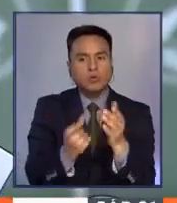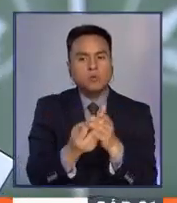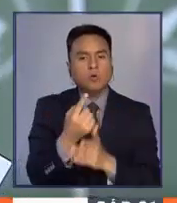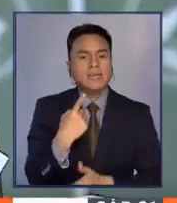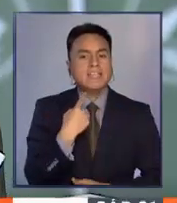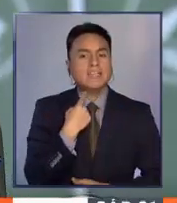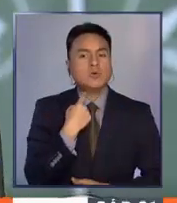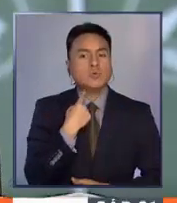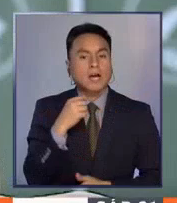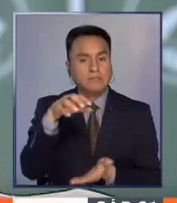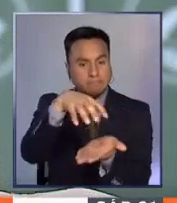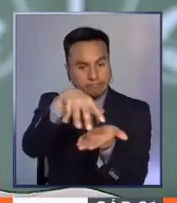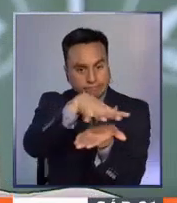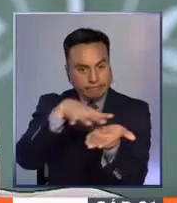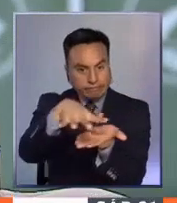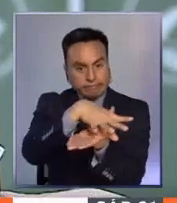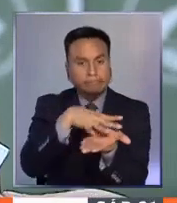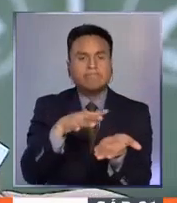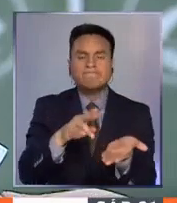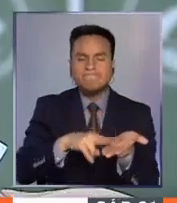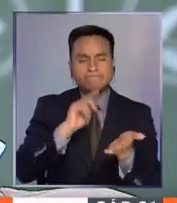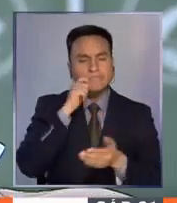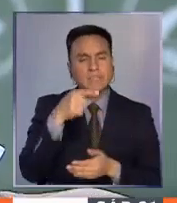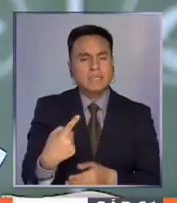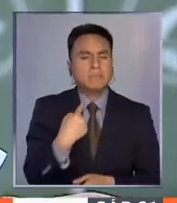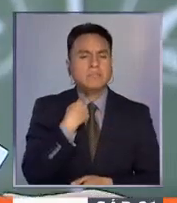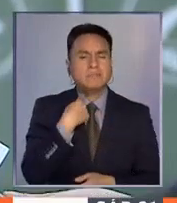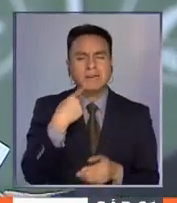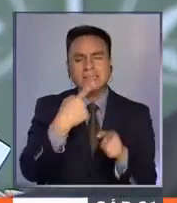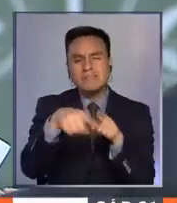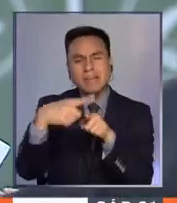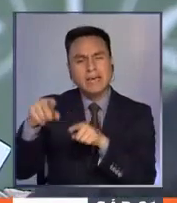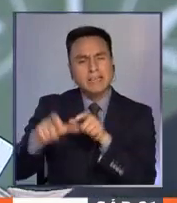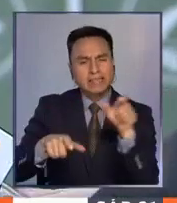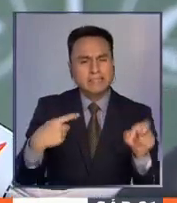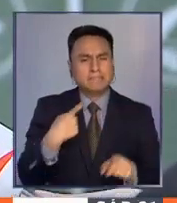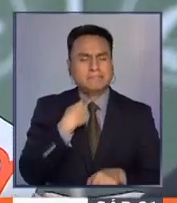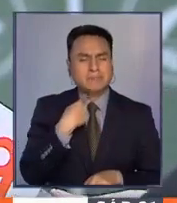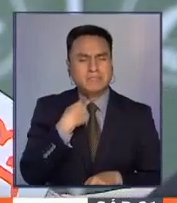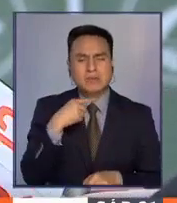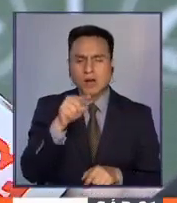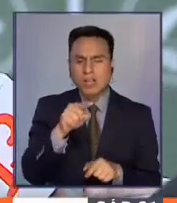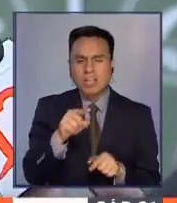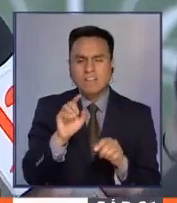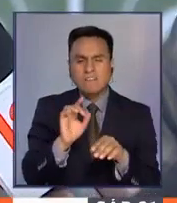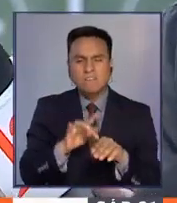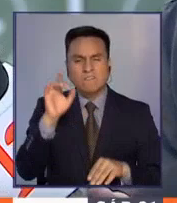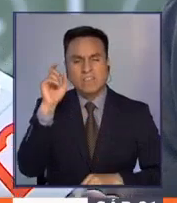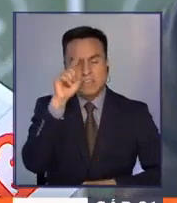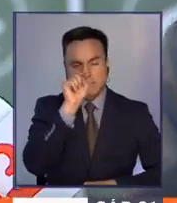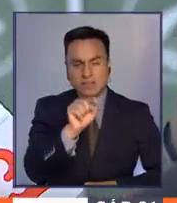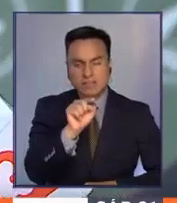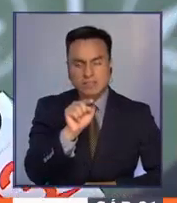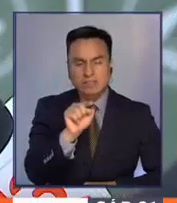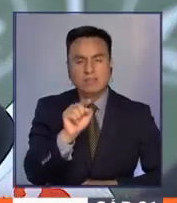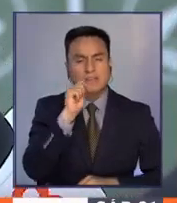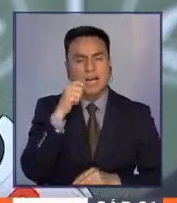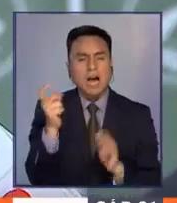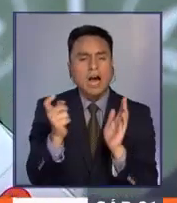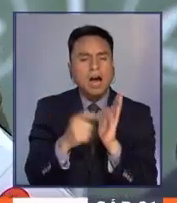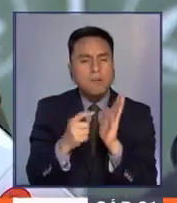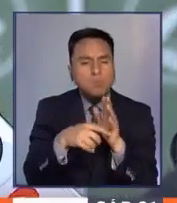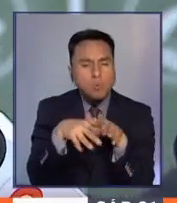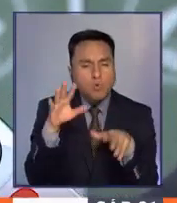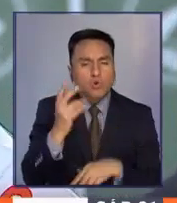cierto?, ha sido víctima constante, es un punto rojo constante de robo, ¿no es